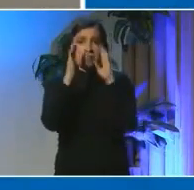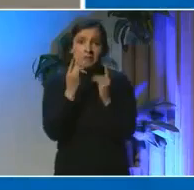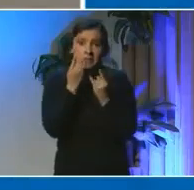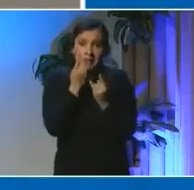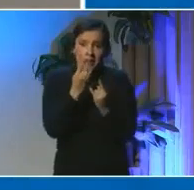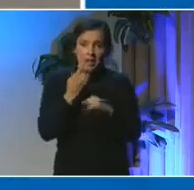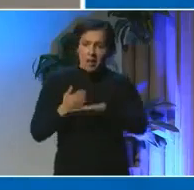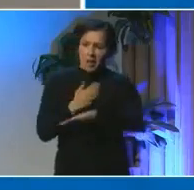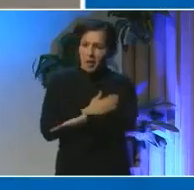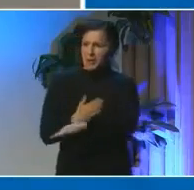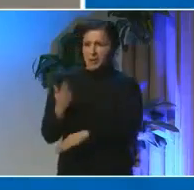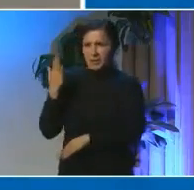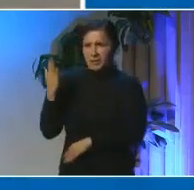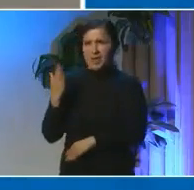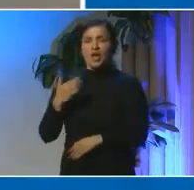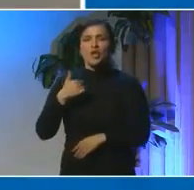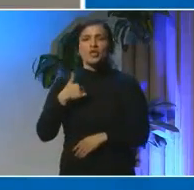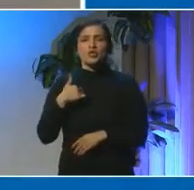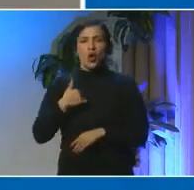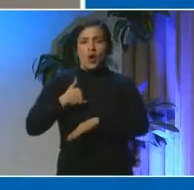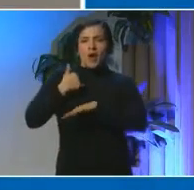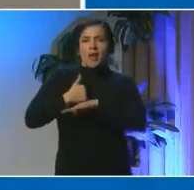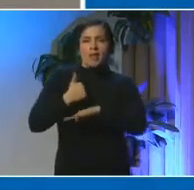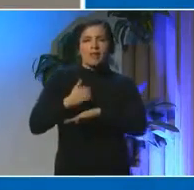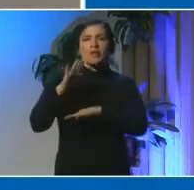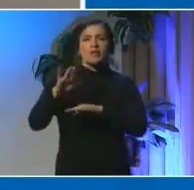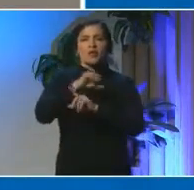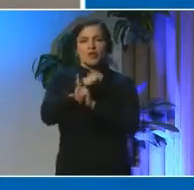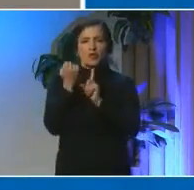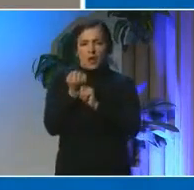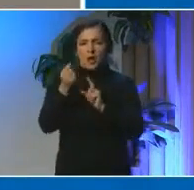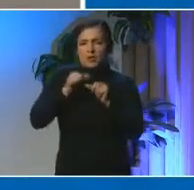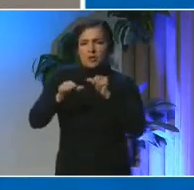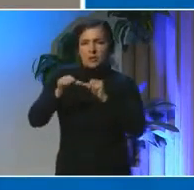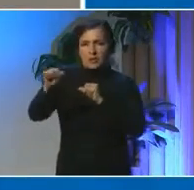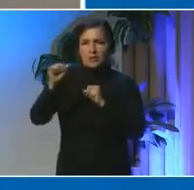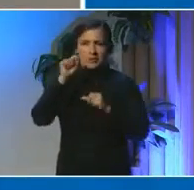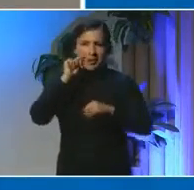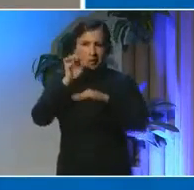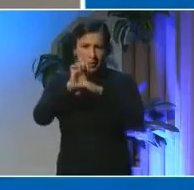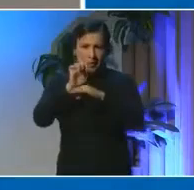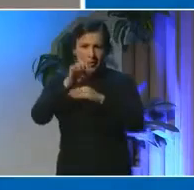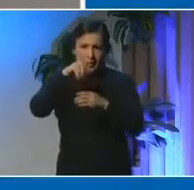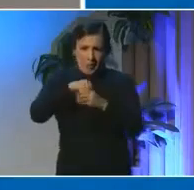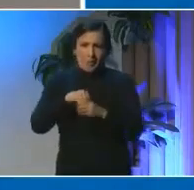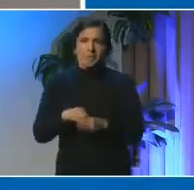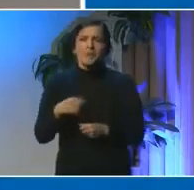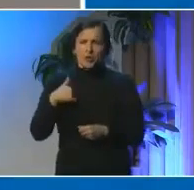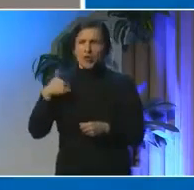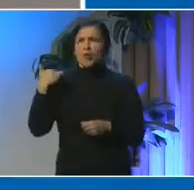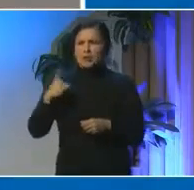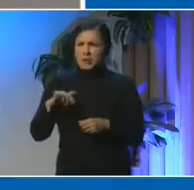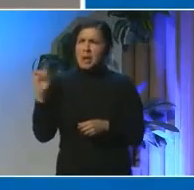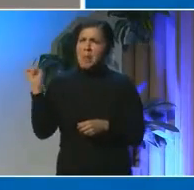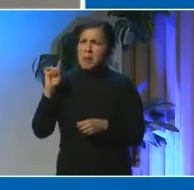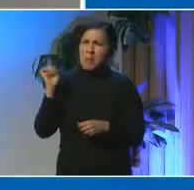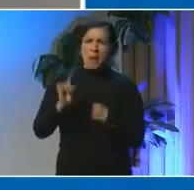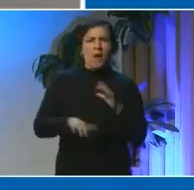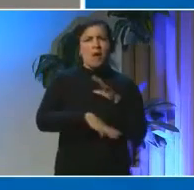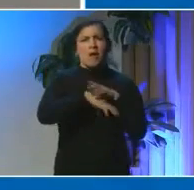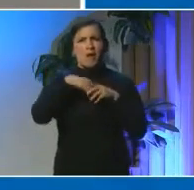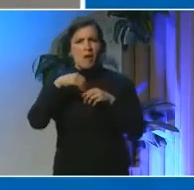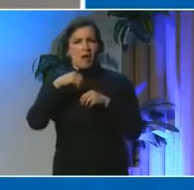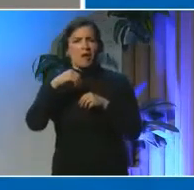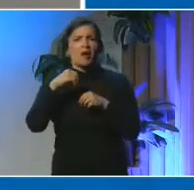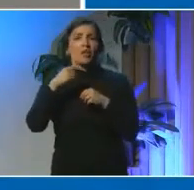conocemos hace muchos años soy Beatriz Mejía soy la gerente de sociedad y sostenibilidad en dio llevo muchos años trabajando en desarrollo sostenible desde afuera y echándole el